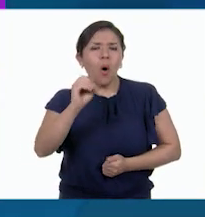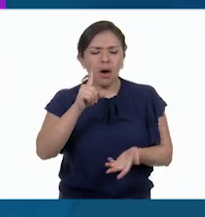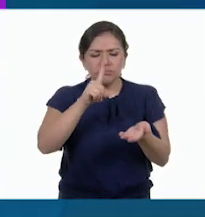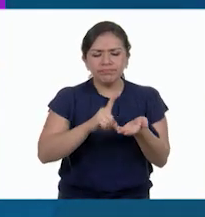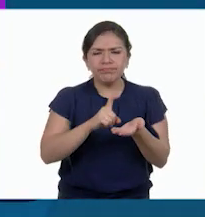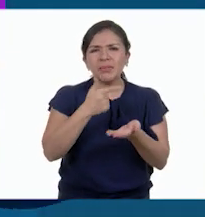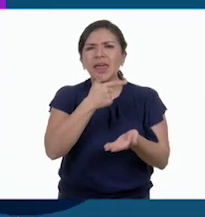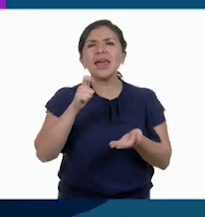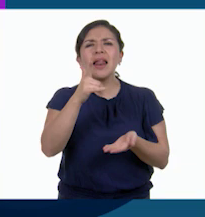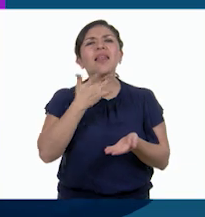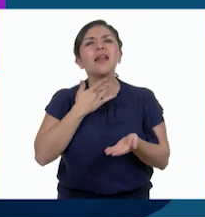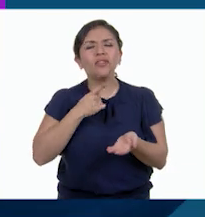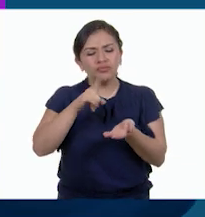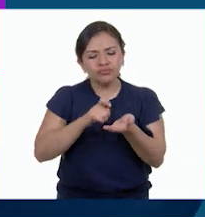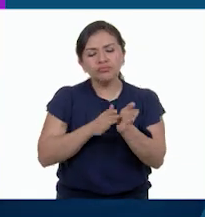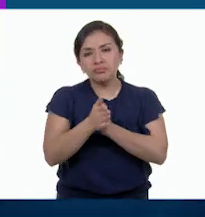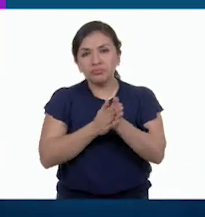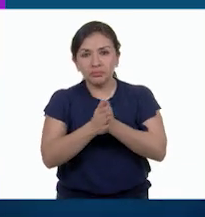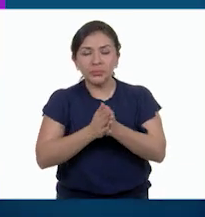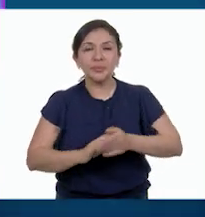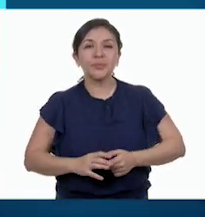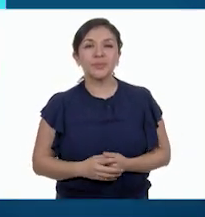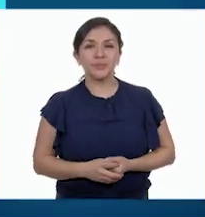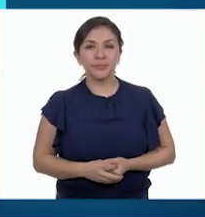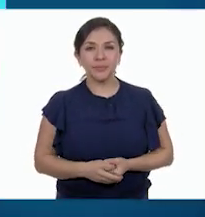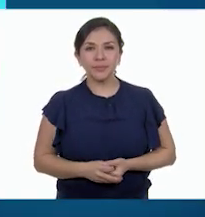aplica desinfectante a base de agua y alcohol.